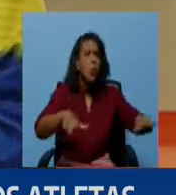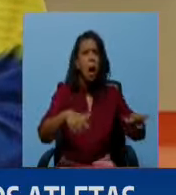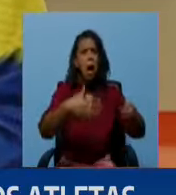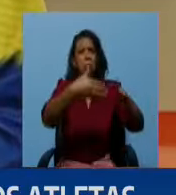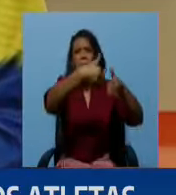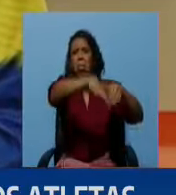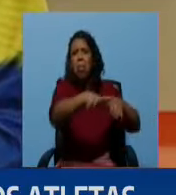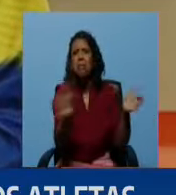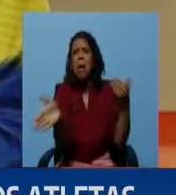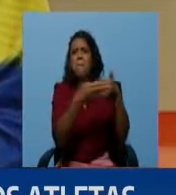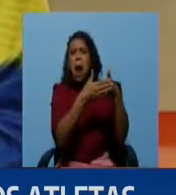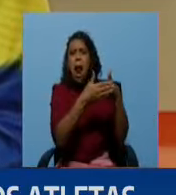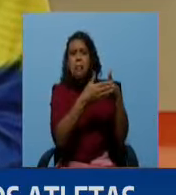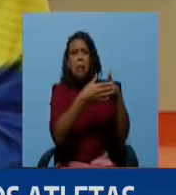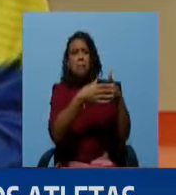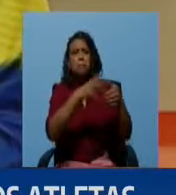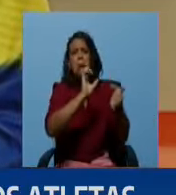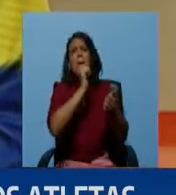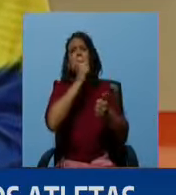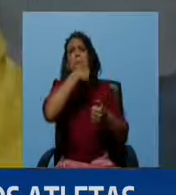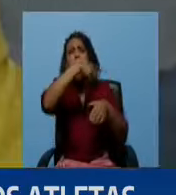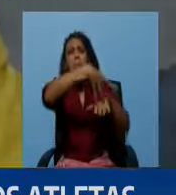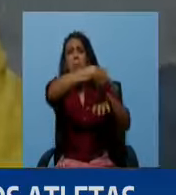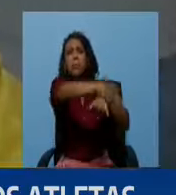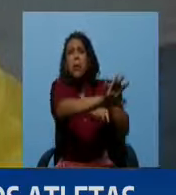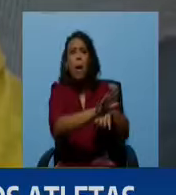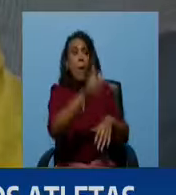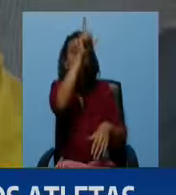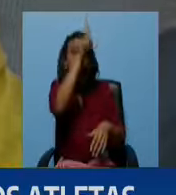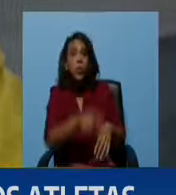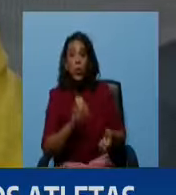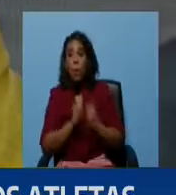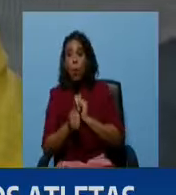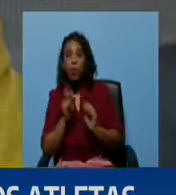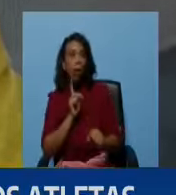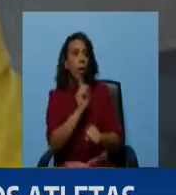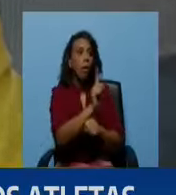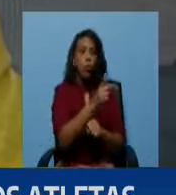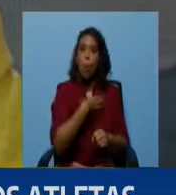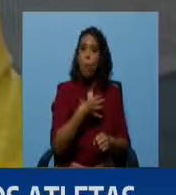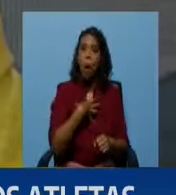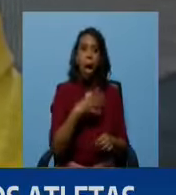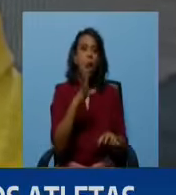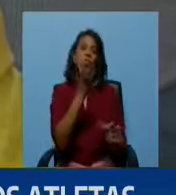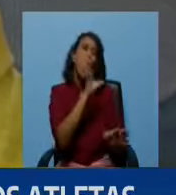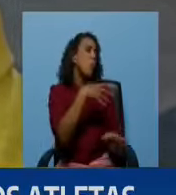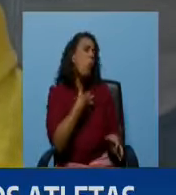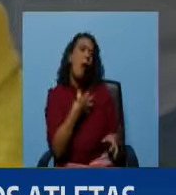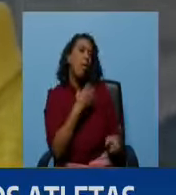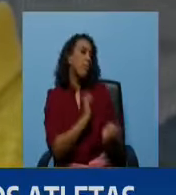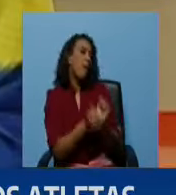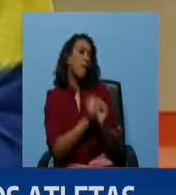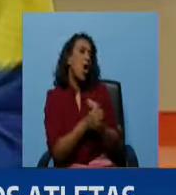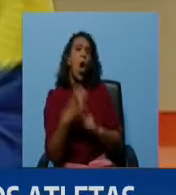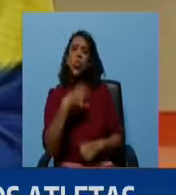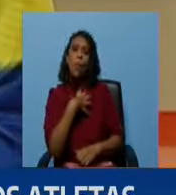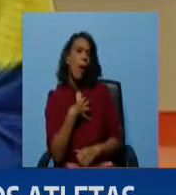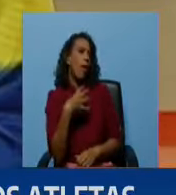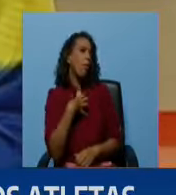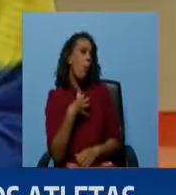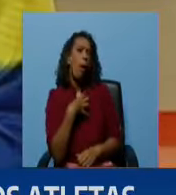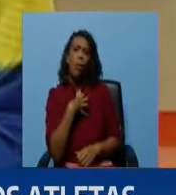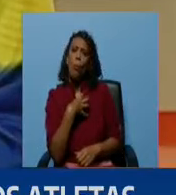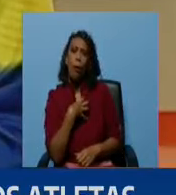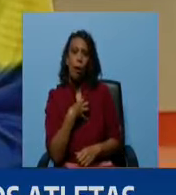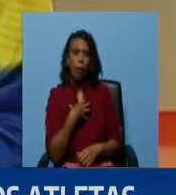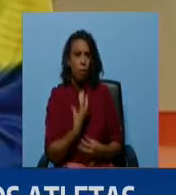deportiva que esté cerrada la puerta para un paraatleta. No, ustedes no pueden practicar aquí, no pueden lanzar la jabalina aquí.